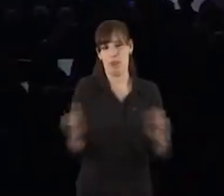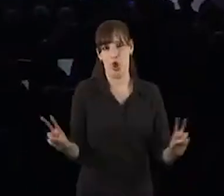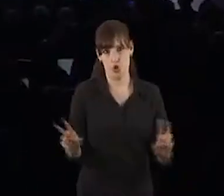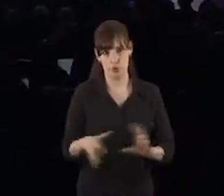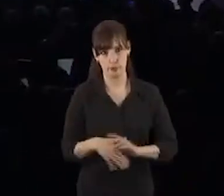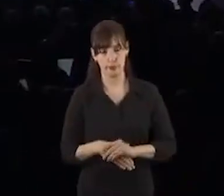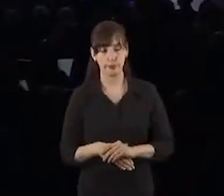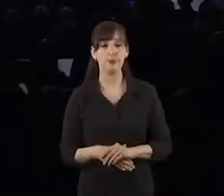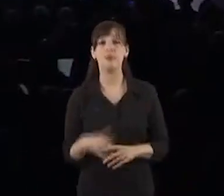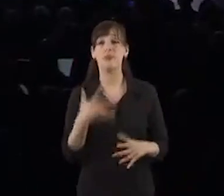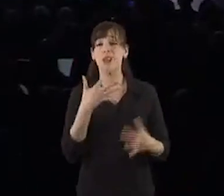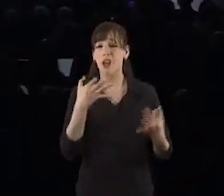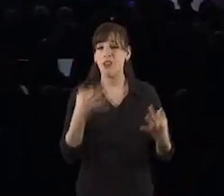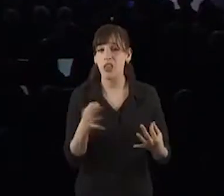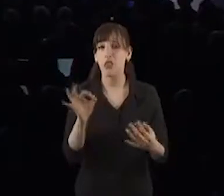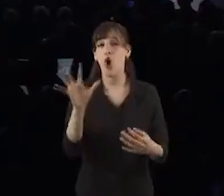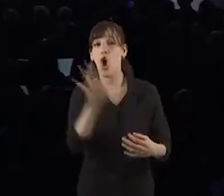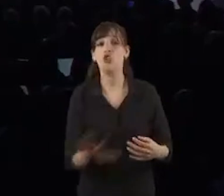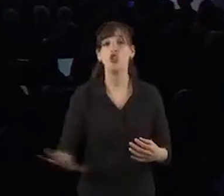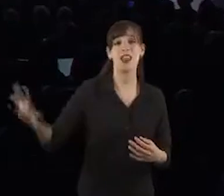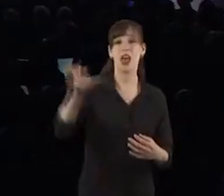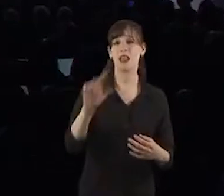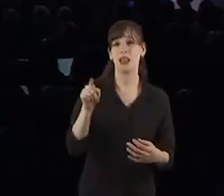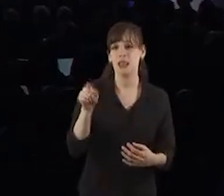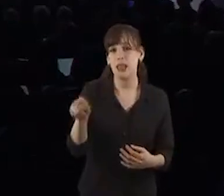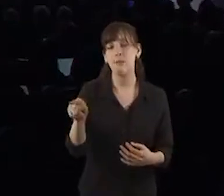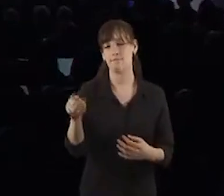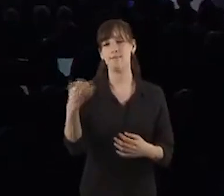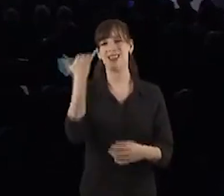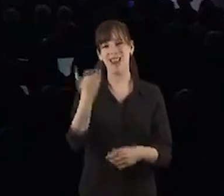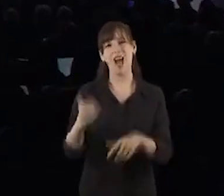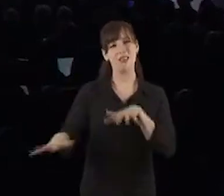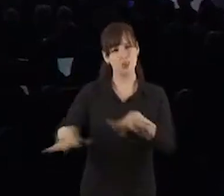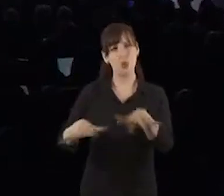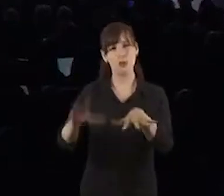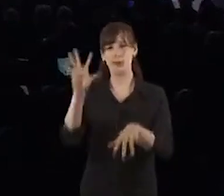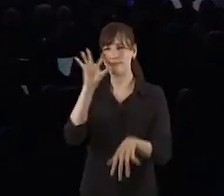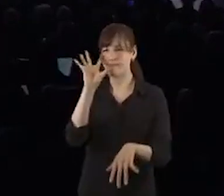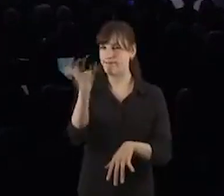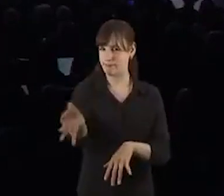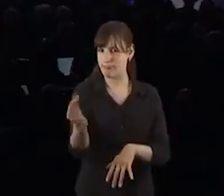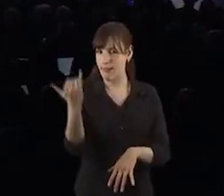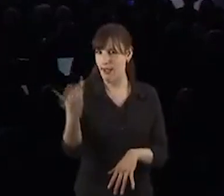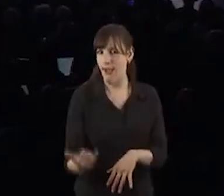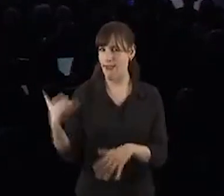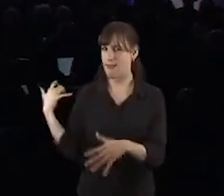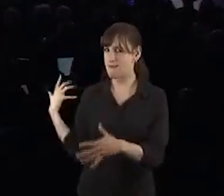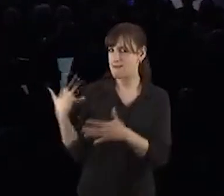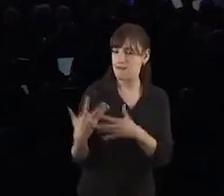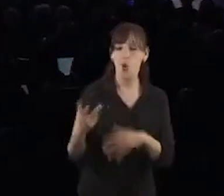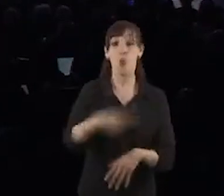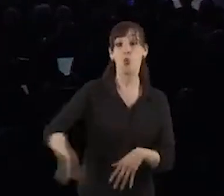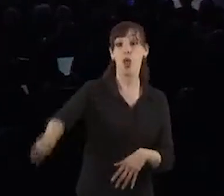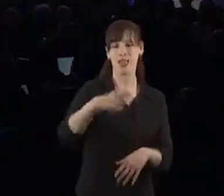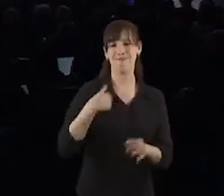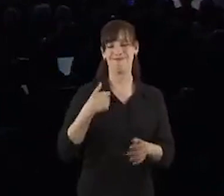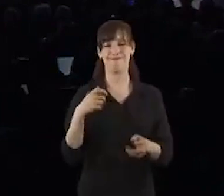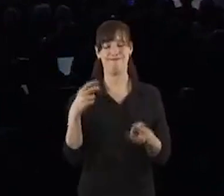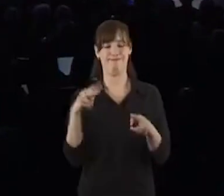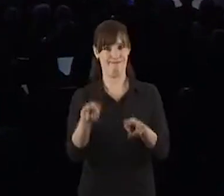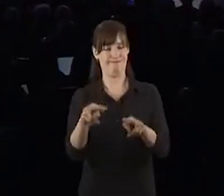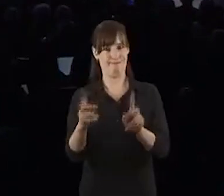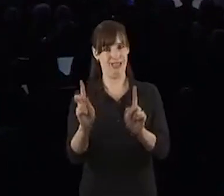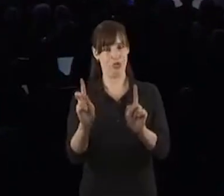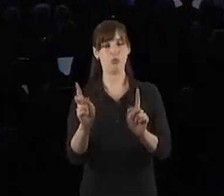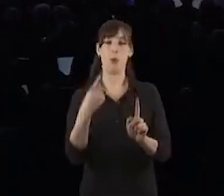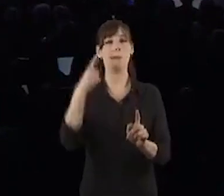Occidente, lamentablemente, ya comenzó a transitar este camino. Sé que a muchos les puede sonar ridículo plantear que Occidente